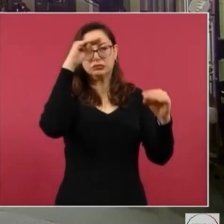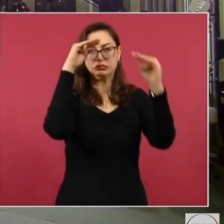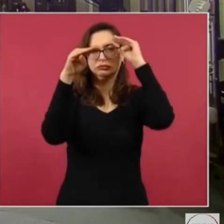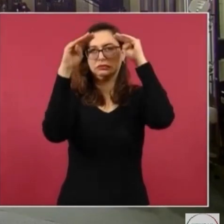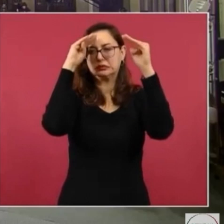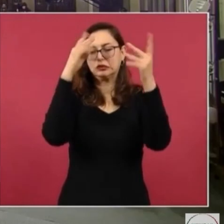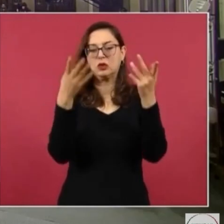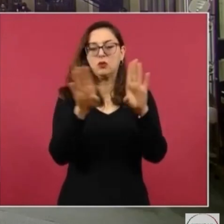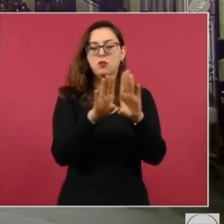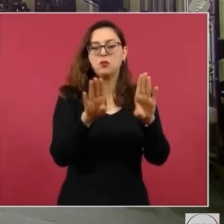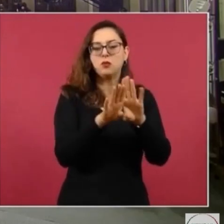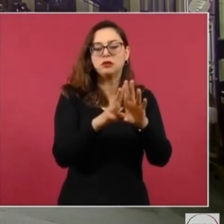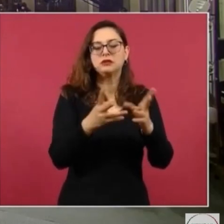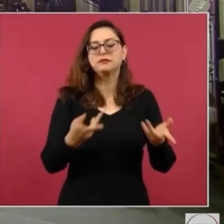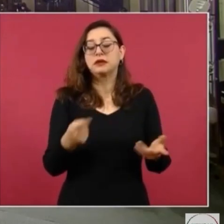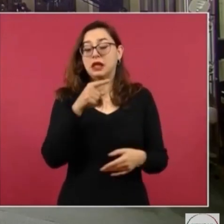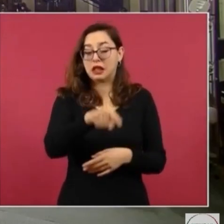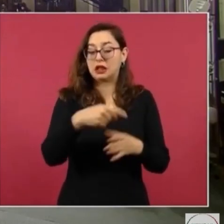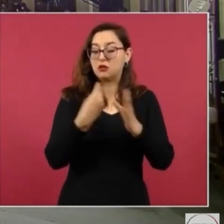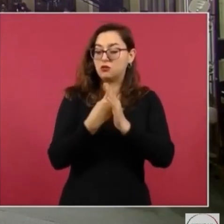si cobra sin trabajar,